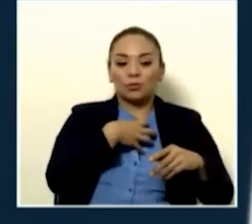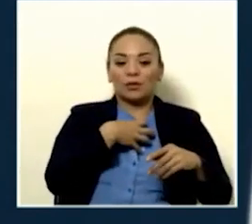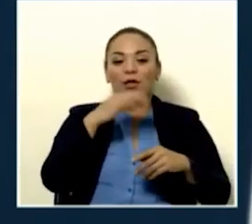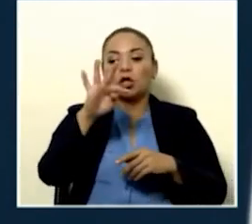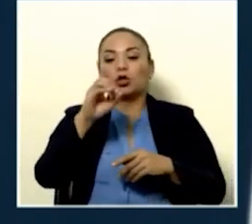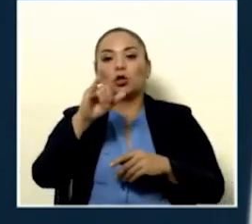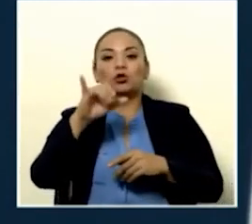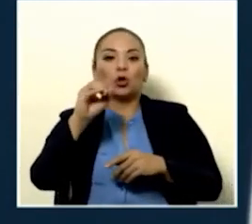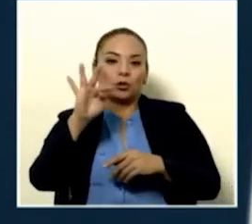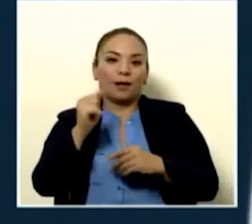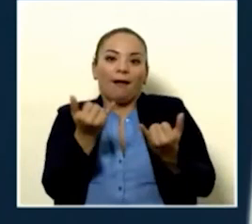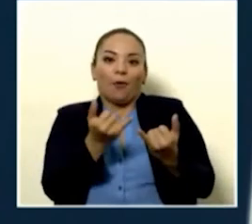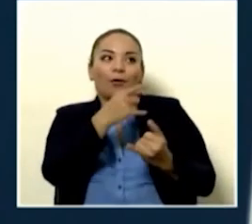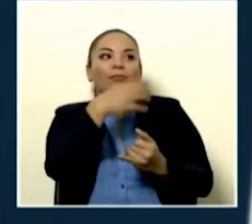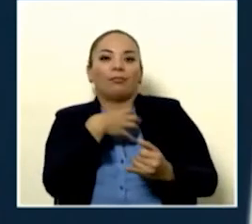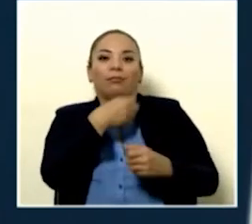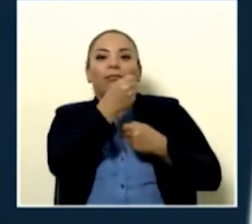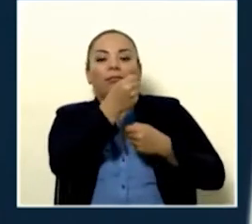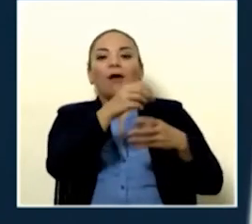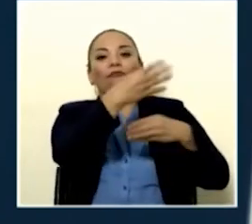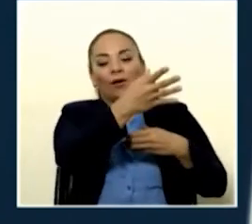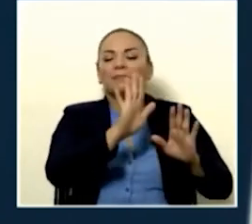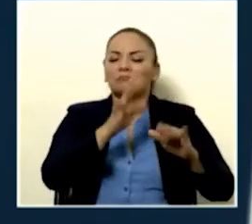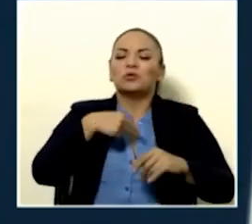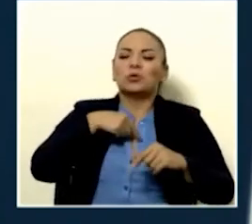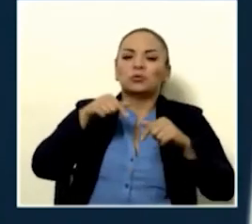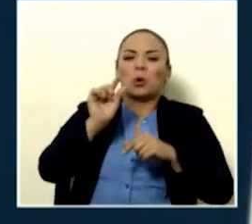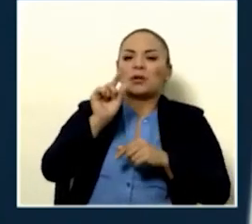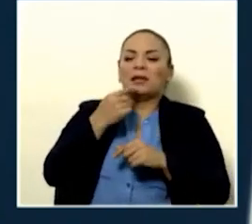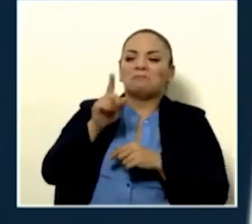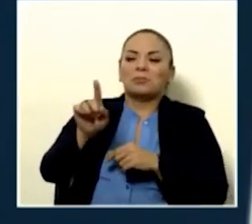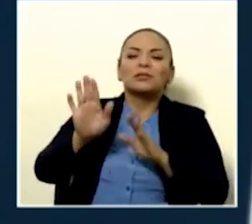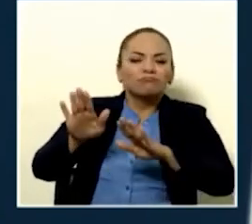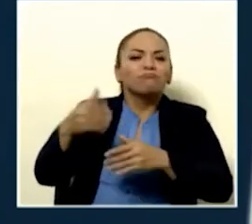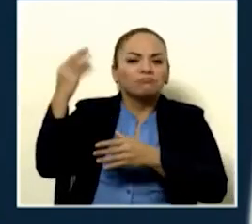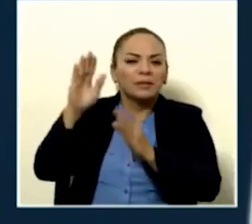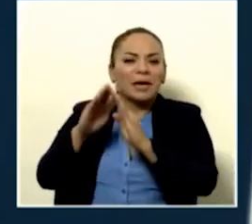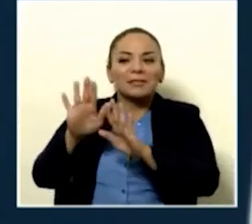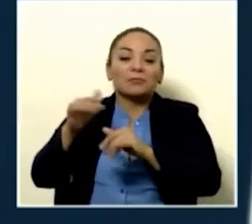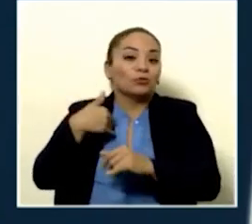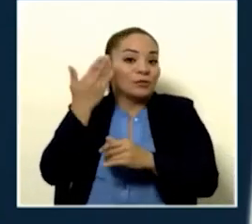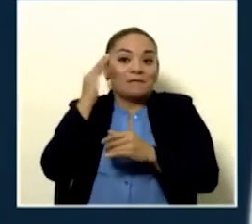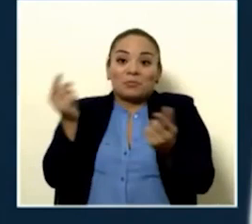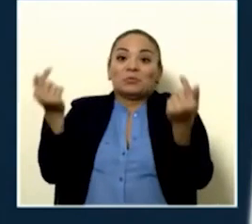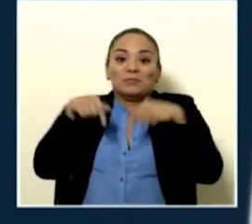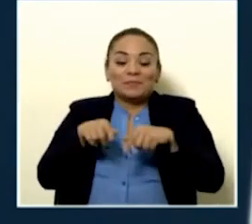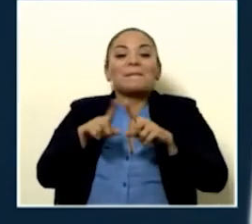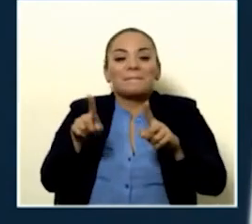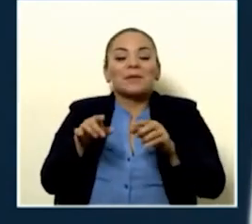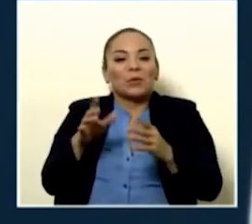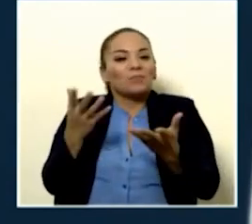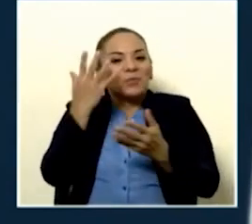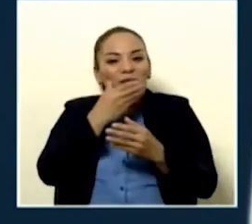Toyota protestando allá afuera. Ya les vamos a decir que se pueden ir a la casa tranquilos. No sabíamos que venían, pero